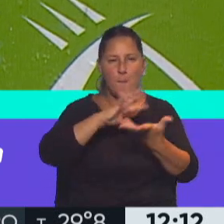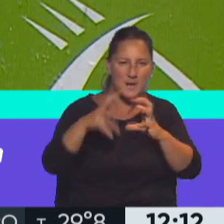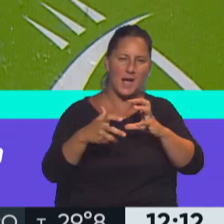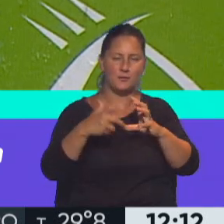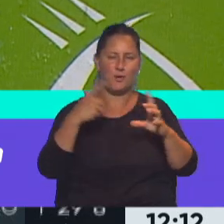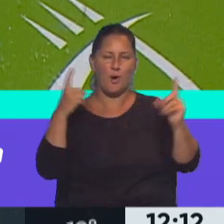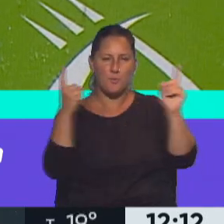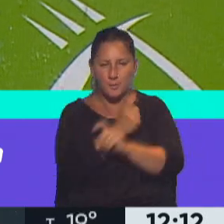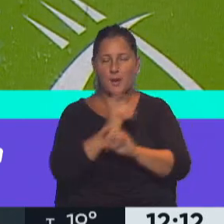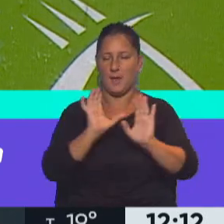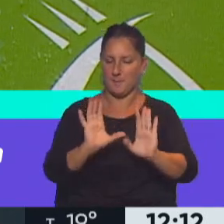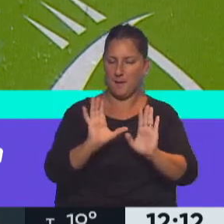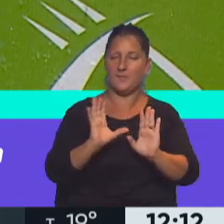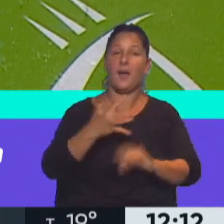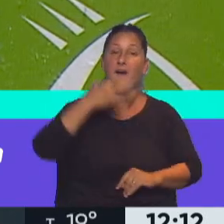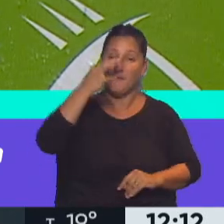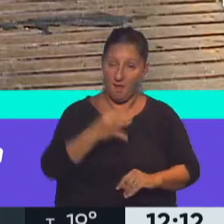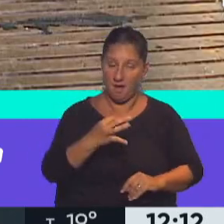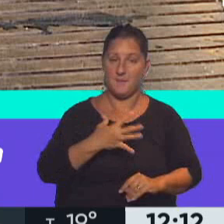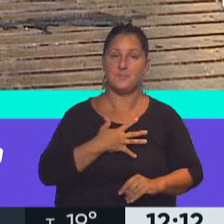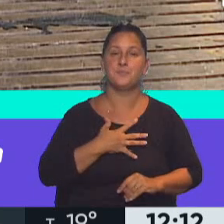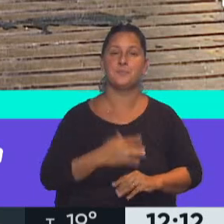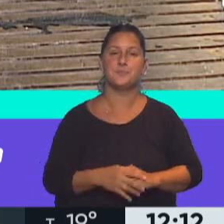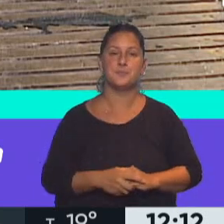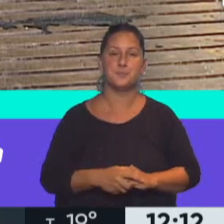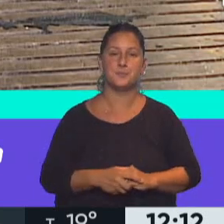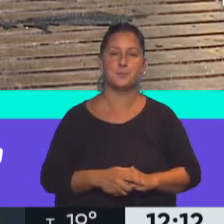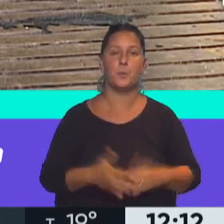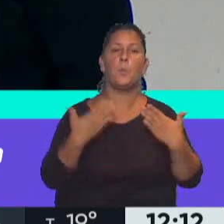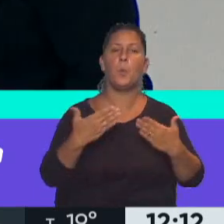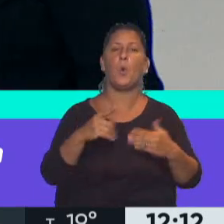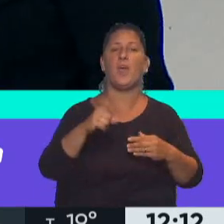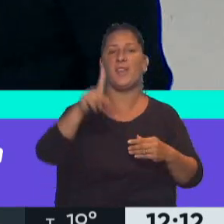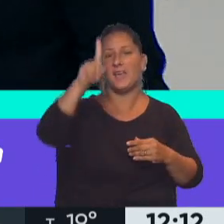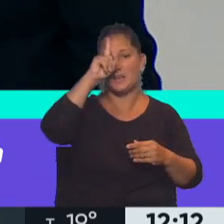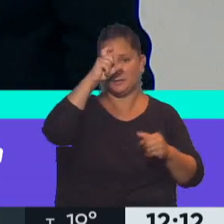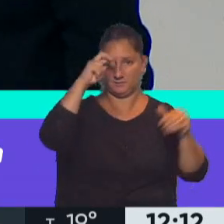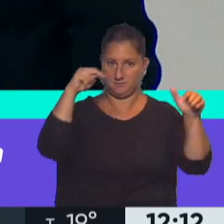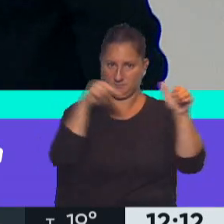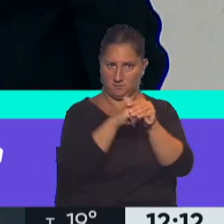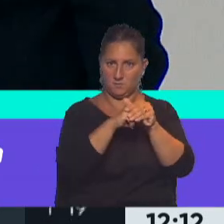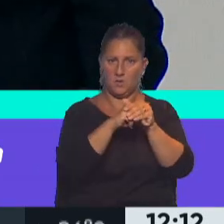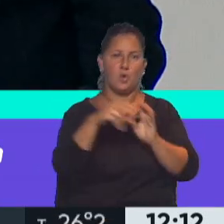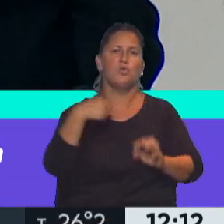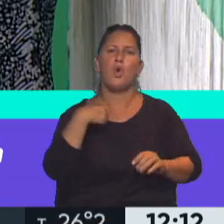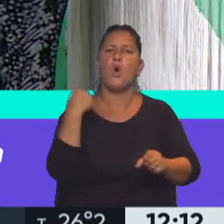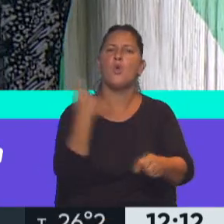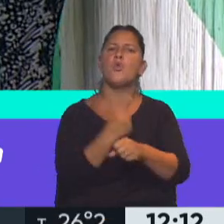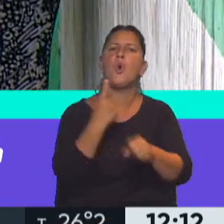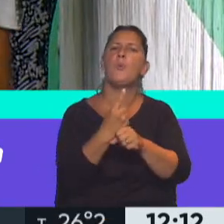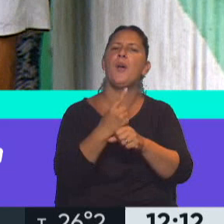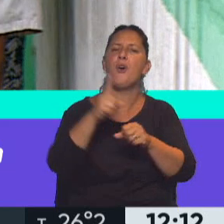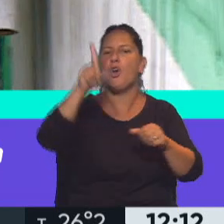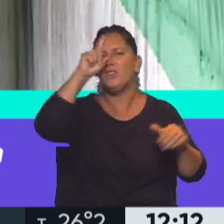complicaciones. La verdad es que se puede internar. Nadie puede decir, no te puedo internar por la Ley de Salud